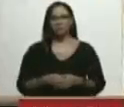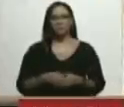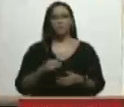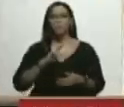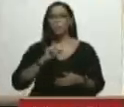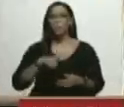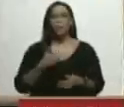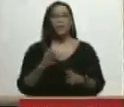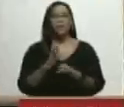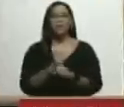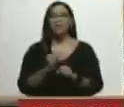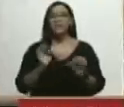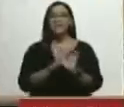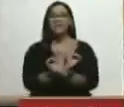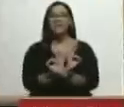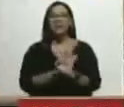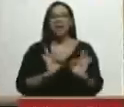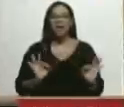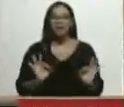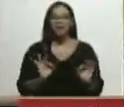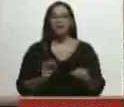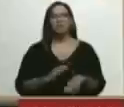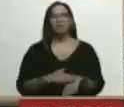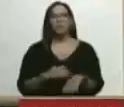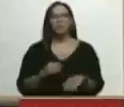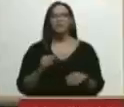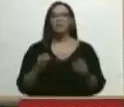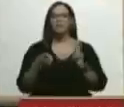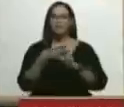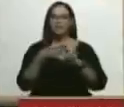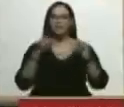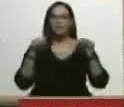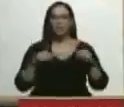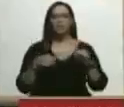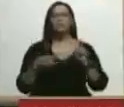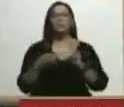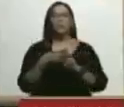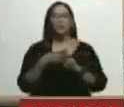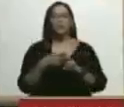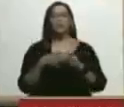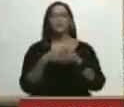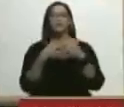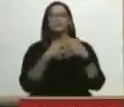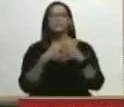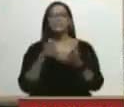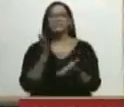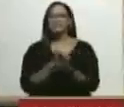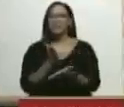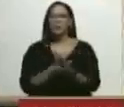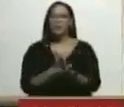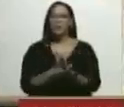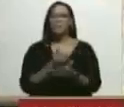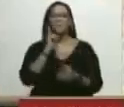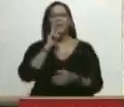absolutamente nada por eso nuestra etiqueta de hoy numeral los gringos Siempre